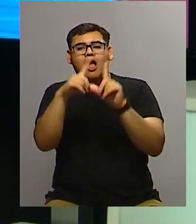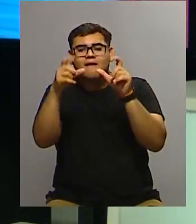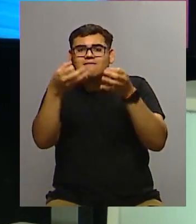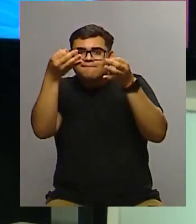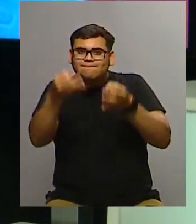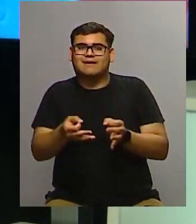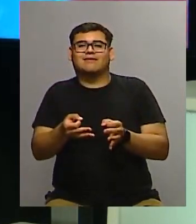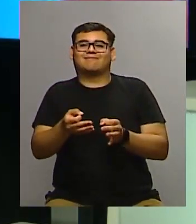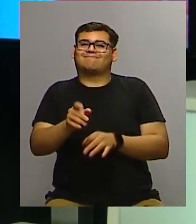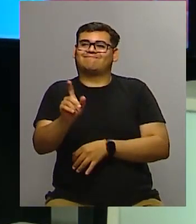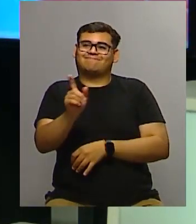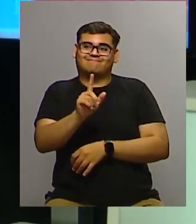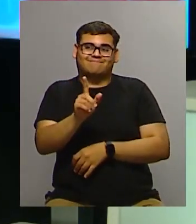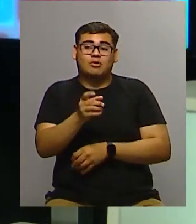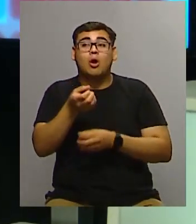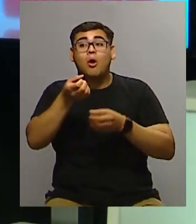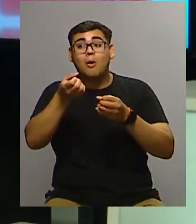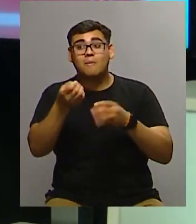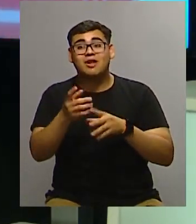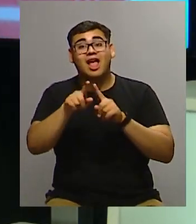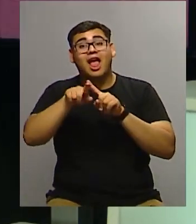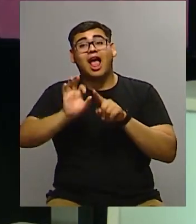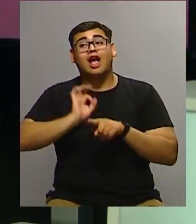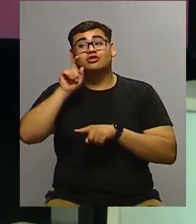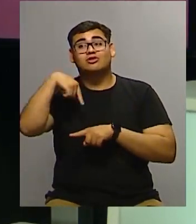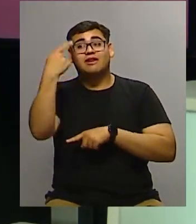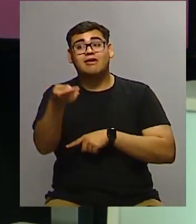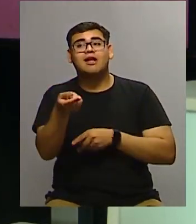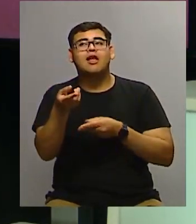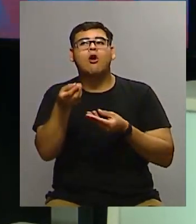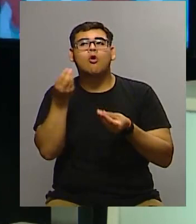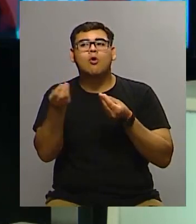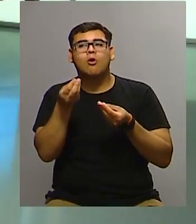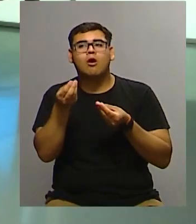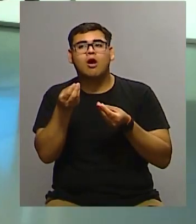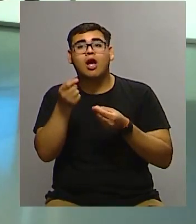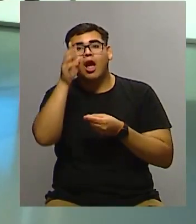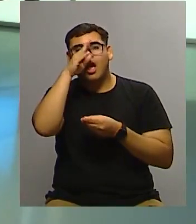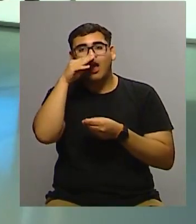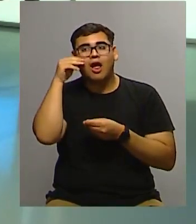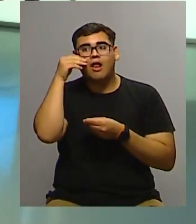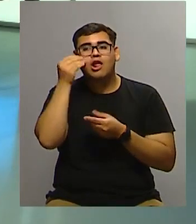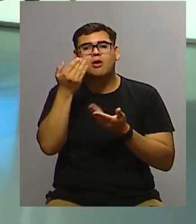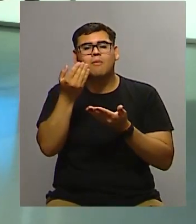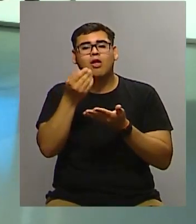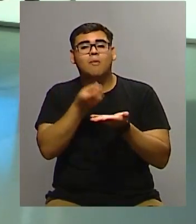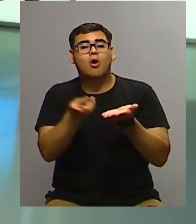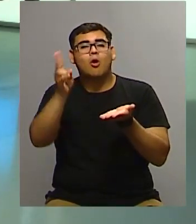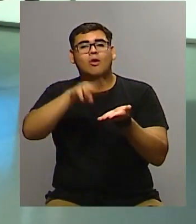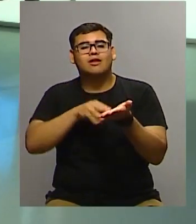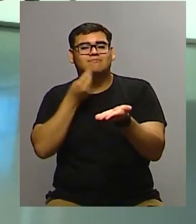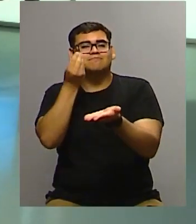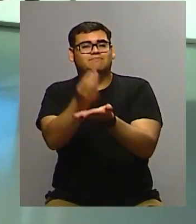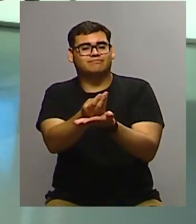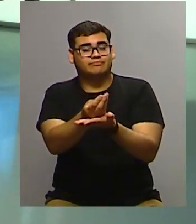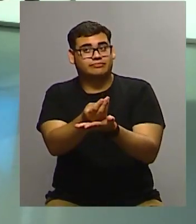pregunto? Porque se empieza a hablar de qué puede suceder el año que viene y muchos dicen, Alberto podría ir a la reelección. Teniendo